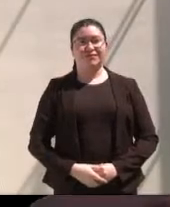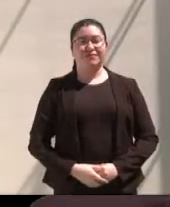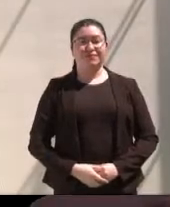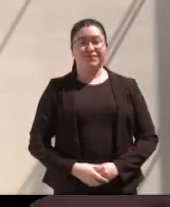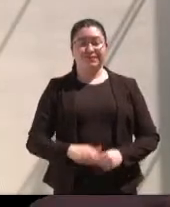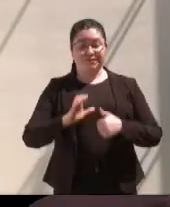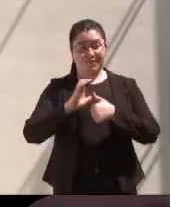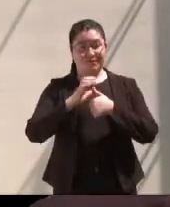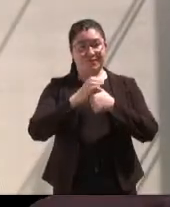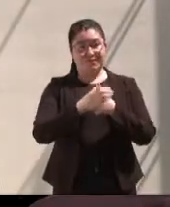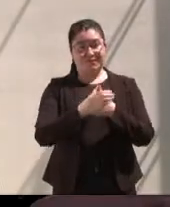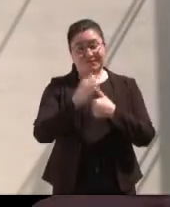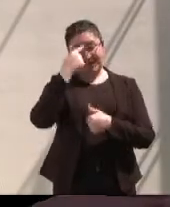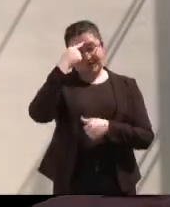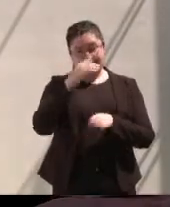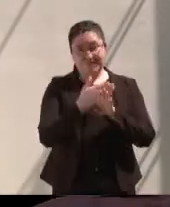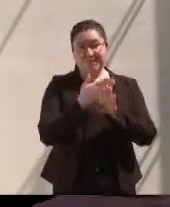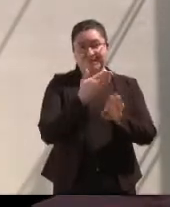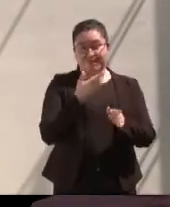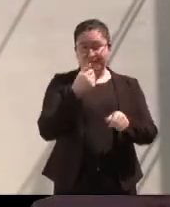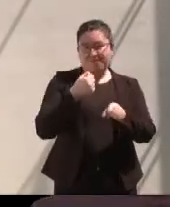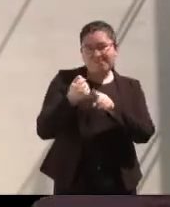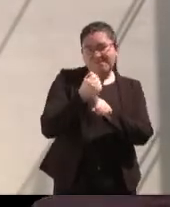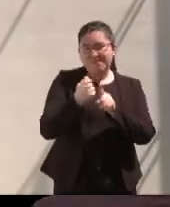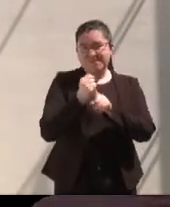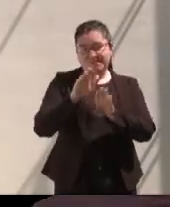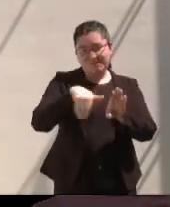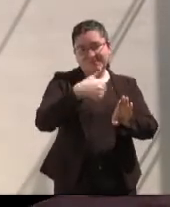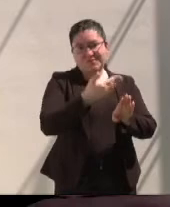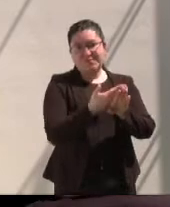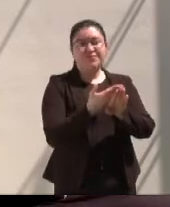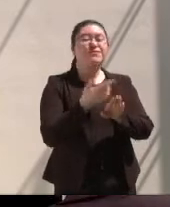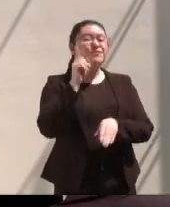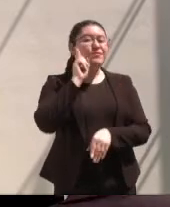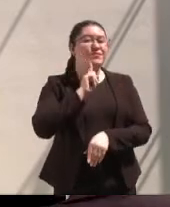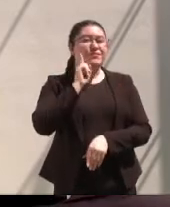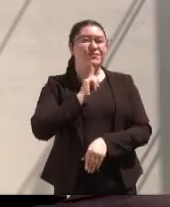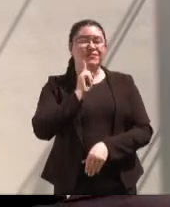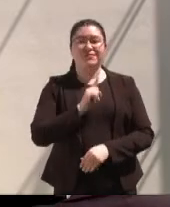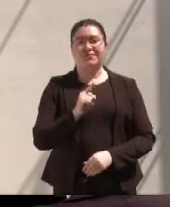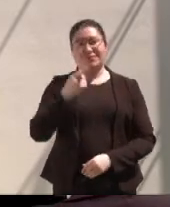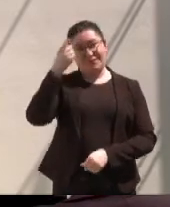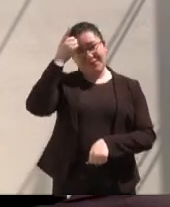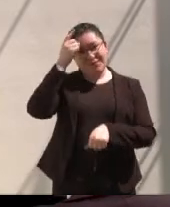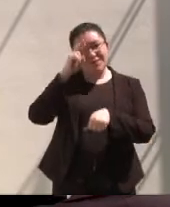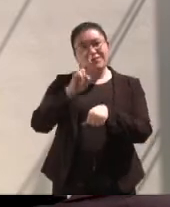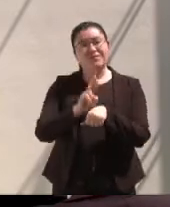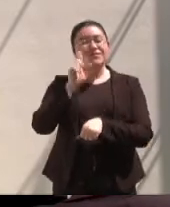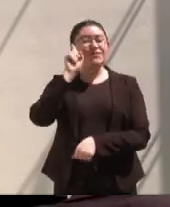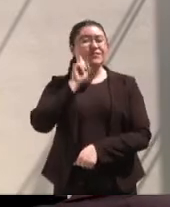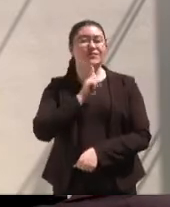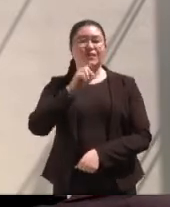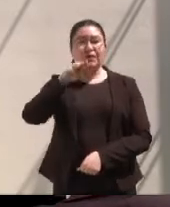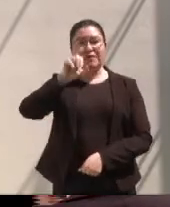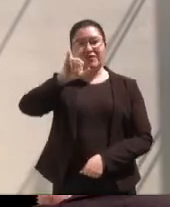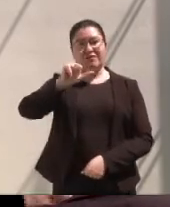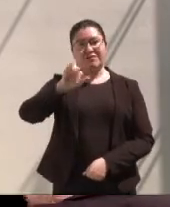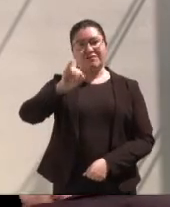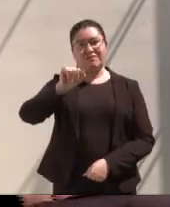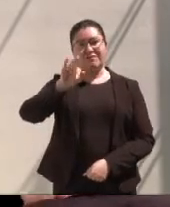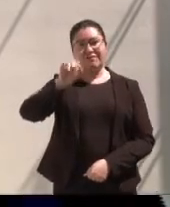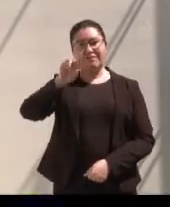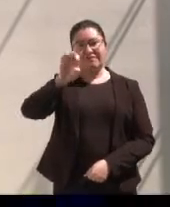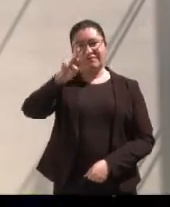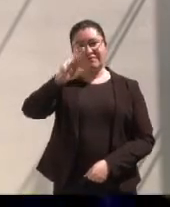Comisionada Nacional para Prevenir y Erradicar la Violencia contra las Mujeres, doctora María Fabiola Alanís Sámano.